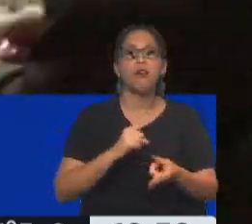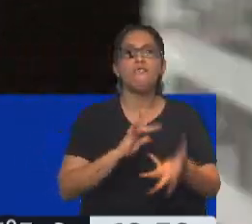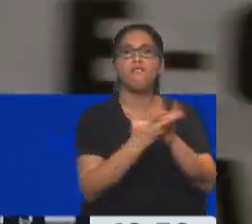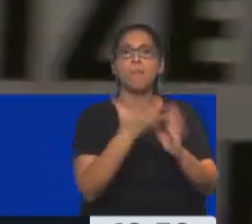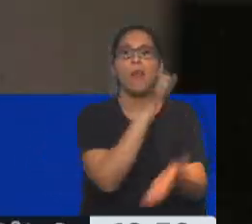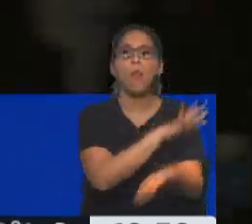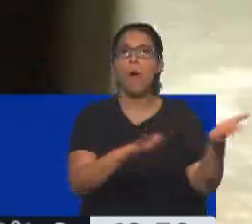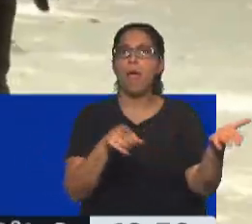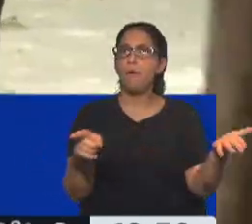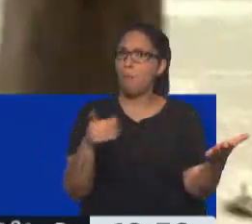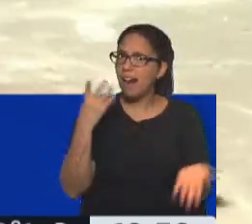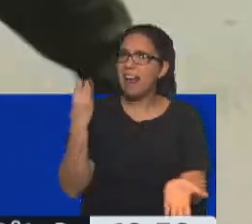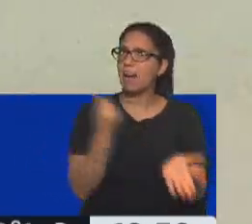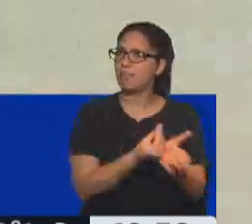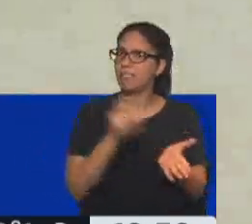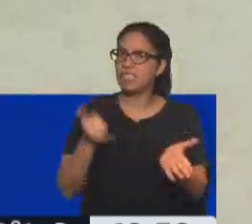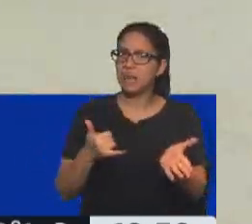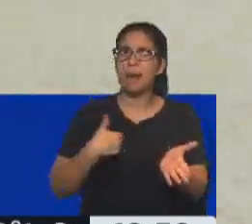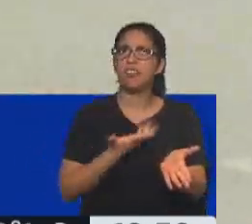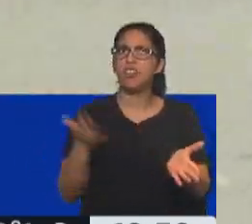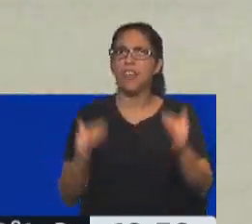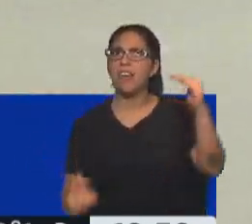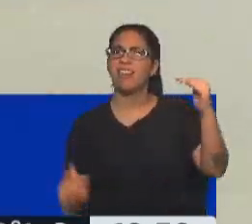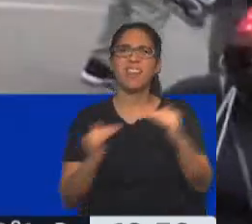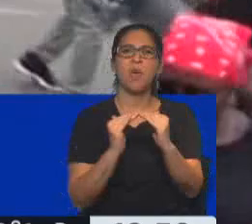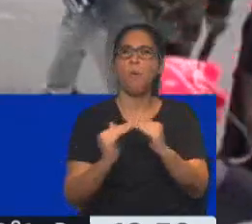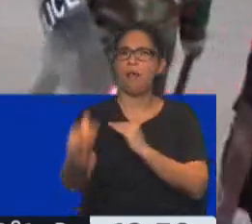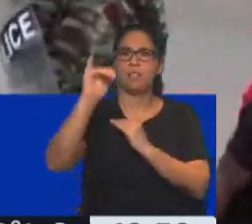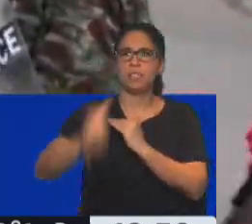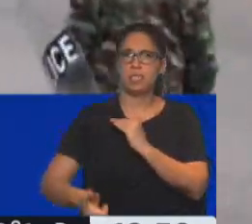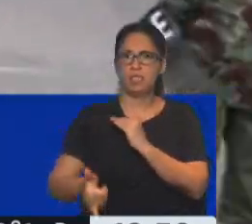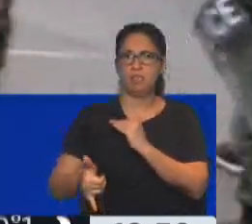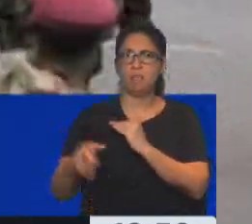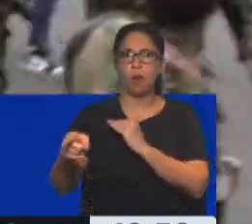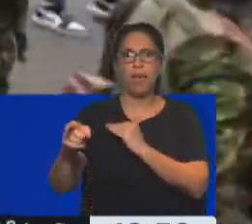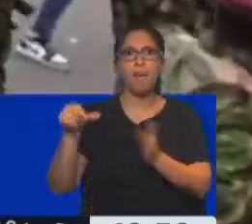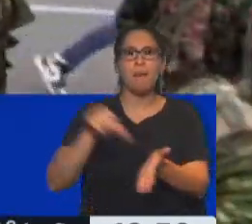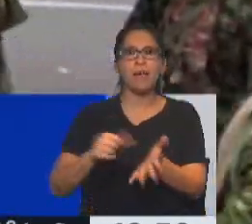y termine con la desigualdad social de la república más próspera del este de África.